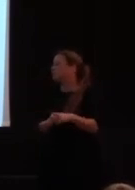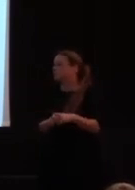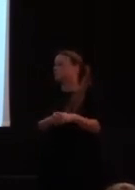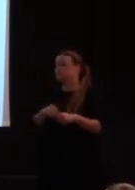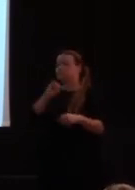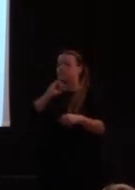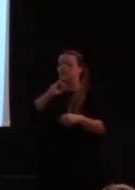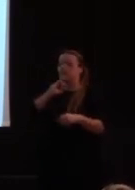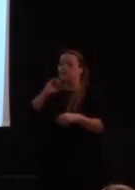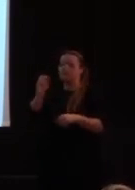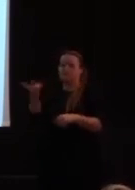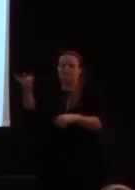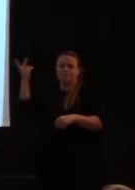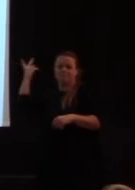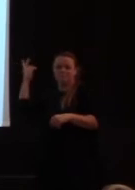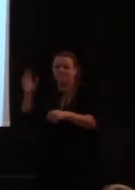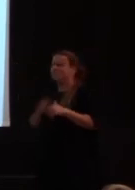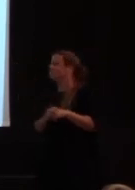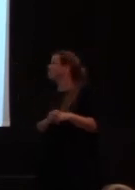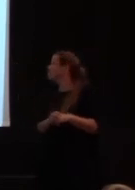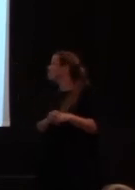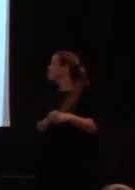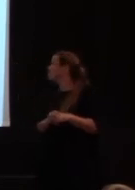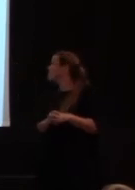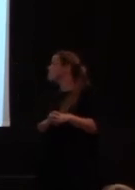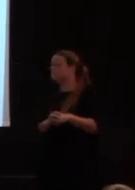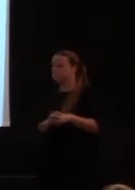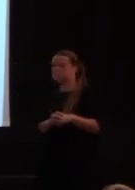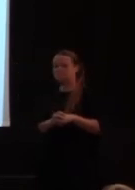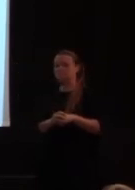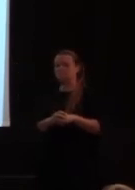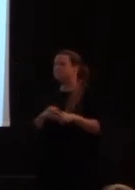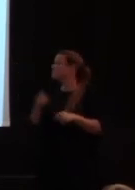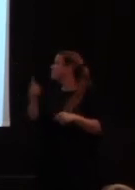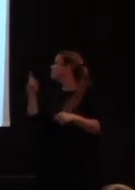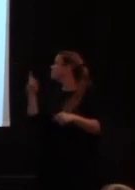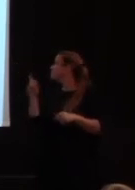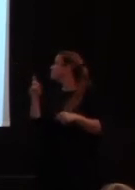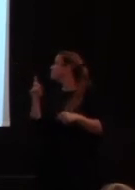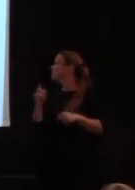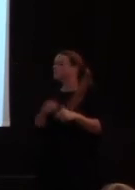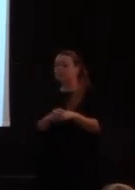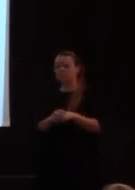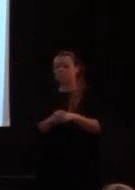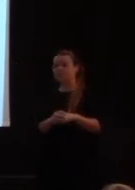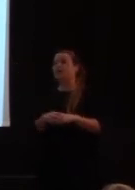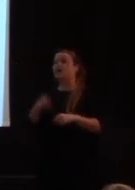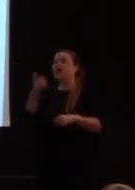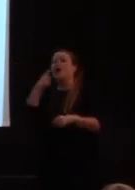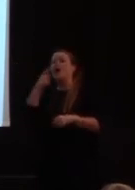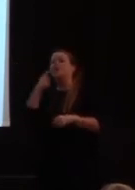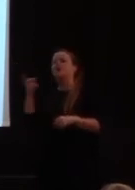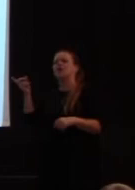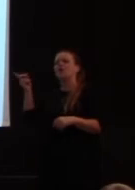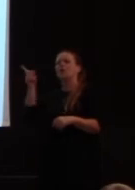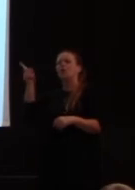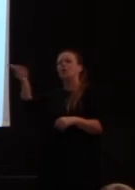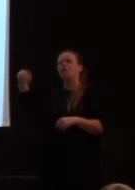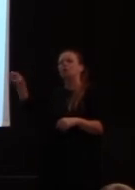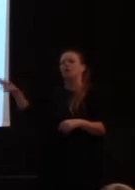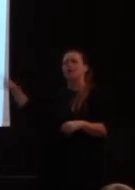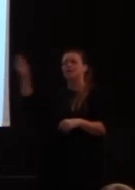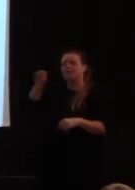La Putoi, la Tabu, Panirisa. Chalta, Oti, Tisca, Sulpa. Vale, vamos a ver si habéis entendido este texto. La